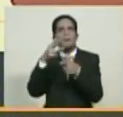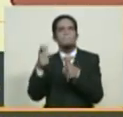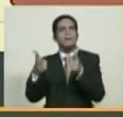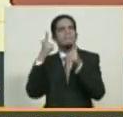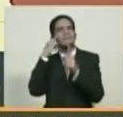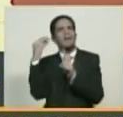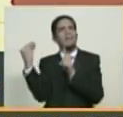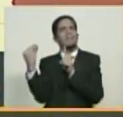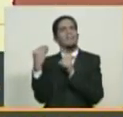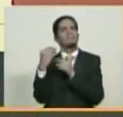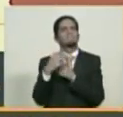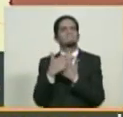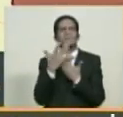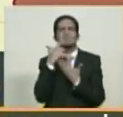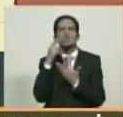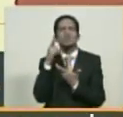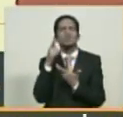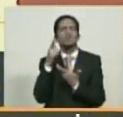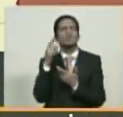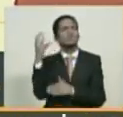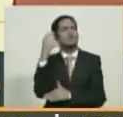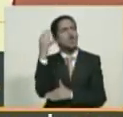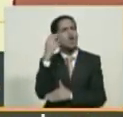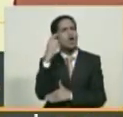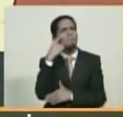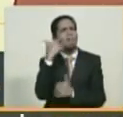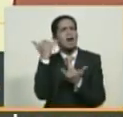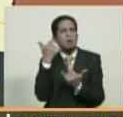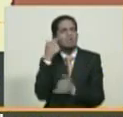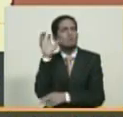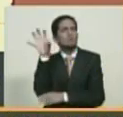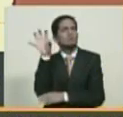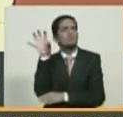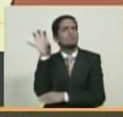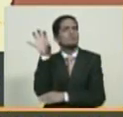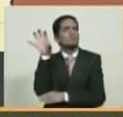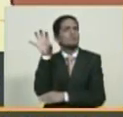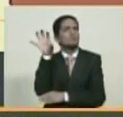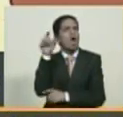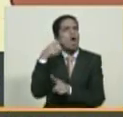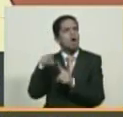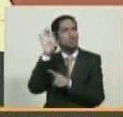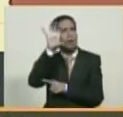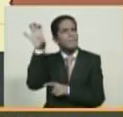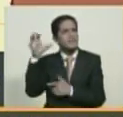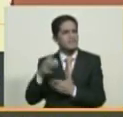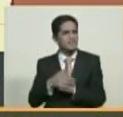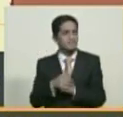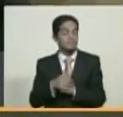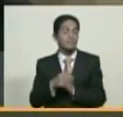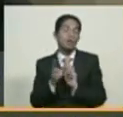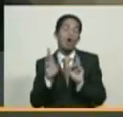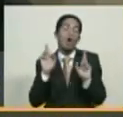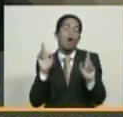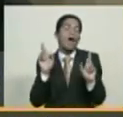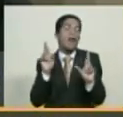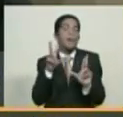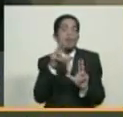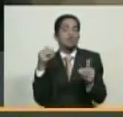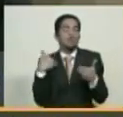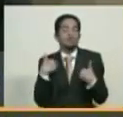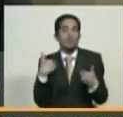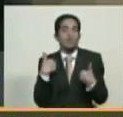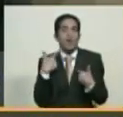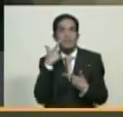en un vividor internacional de las ayudas internacionales que da la comunidad. Unos chulos, ojalá no sea una víctima, pues, de